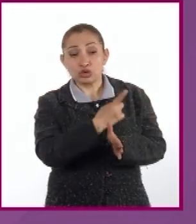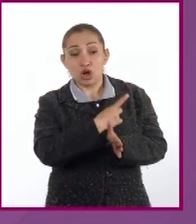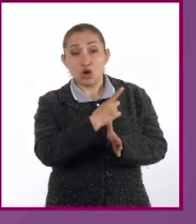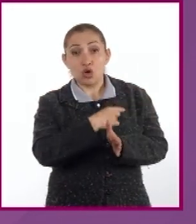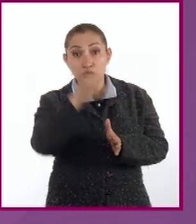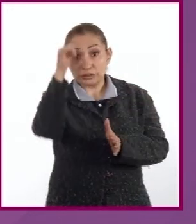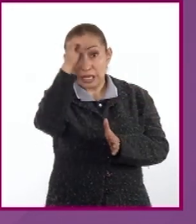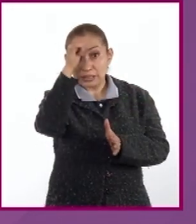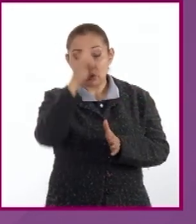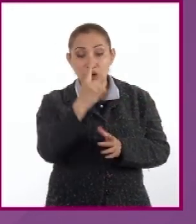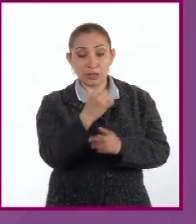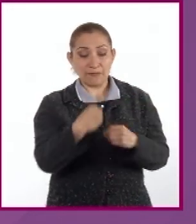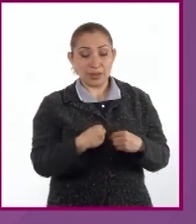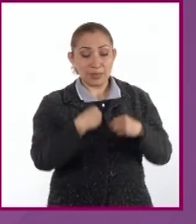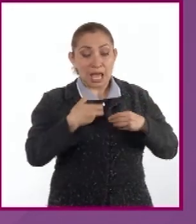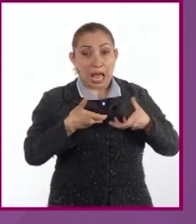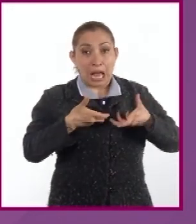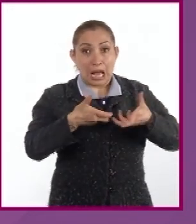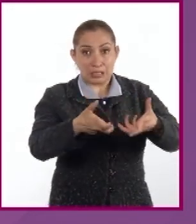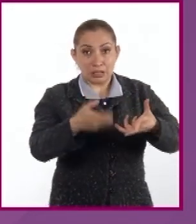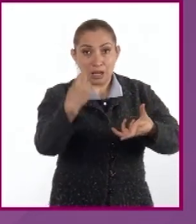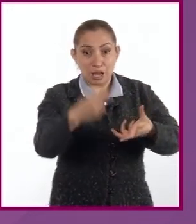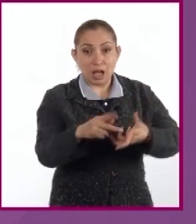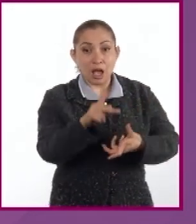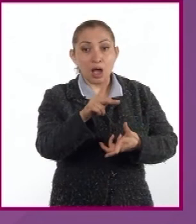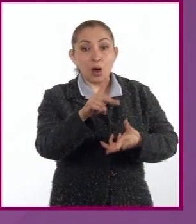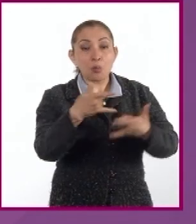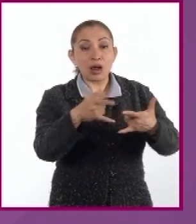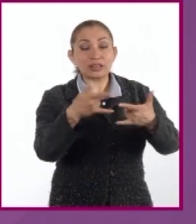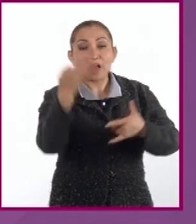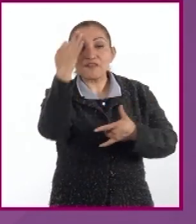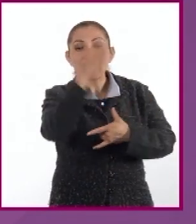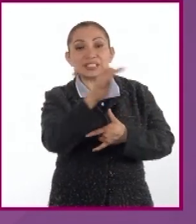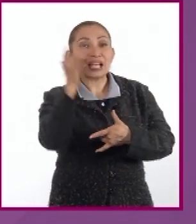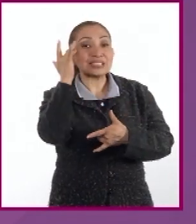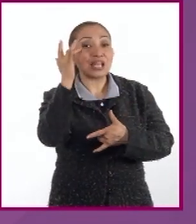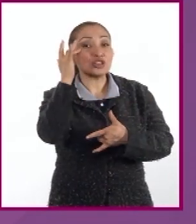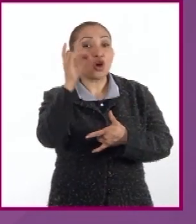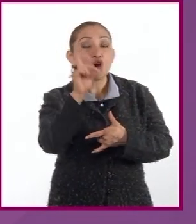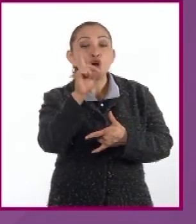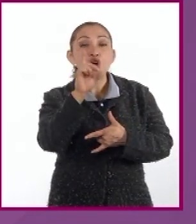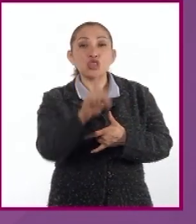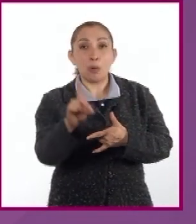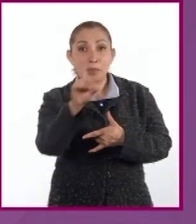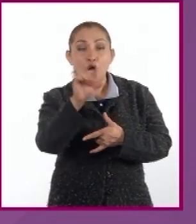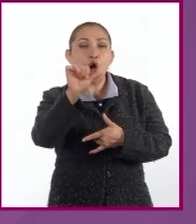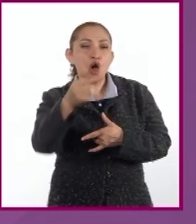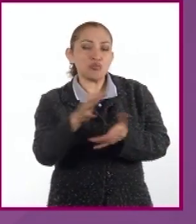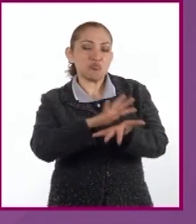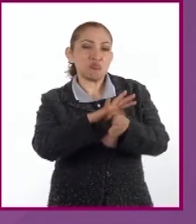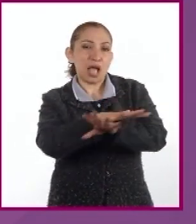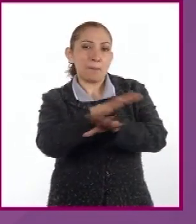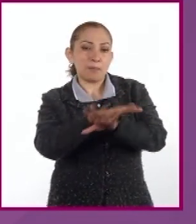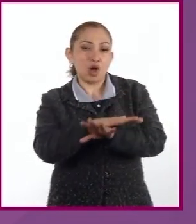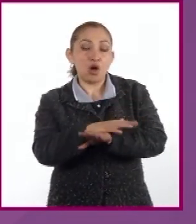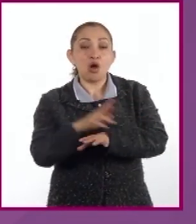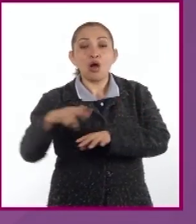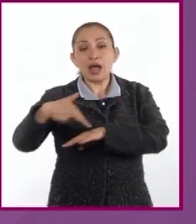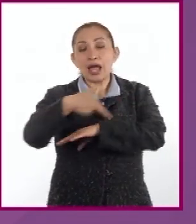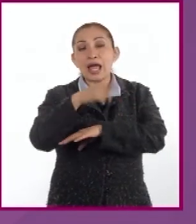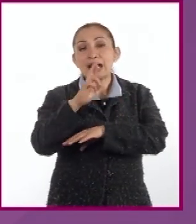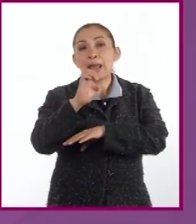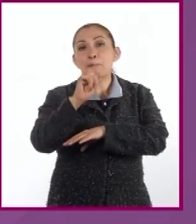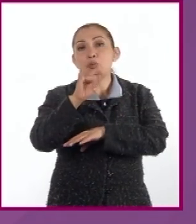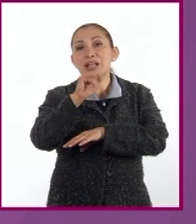clérigo vivía en la calle llamada Puerta Falsa de Santo Domingo, lo que hoy se conoce como República de